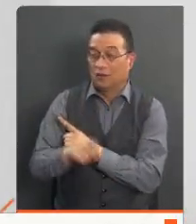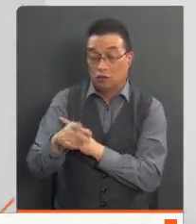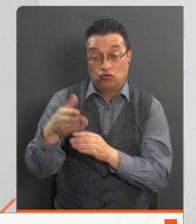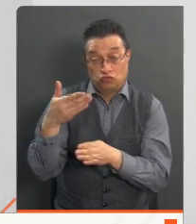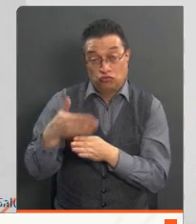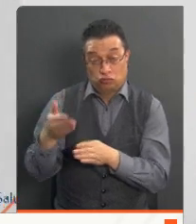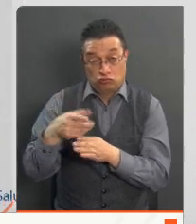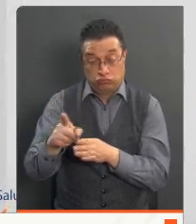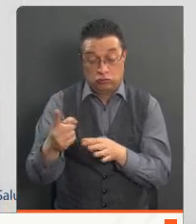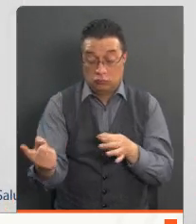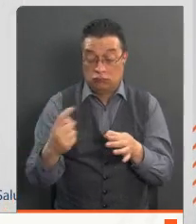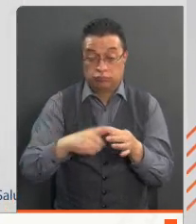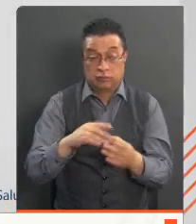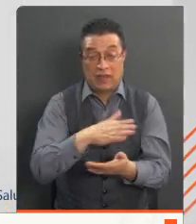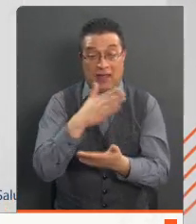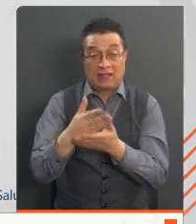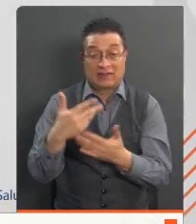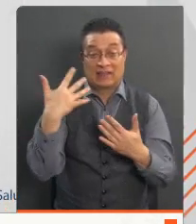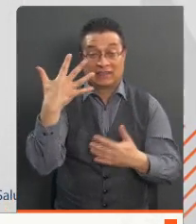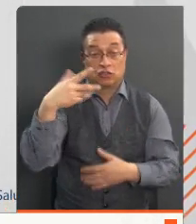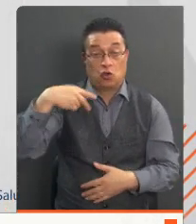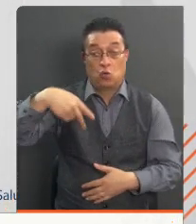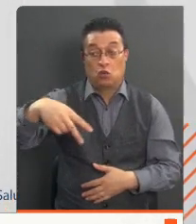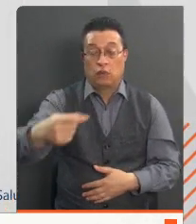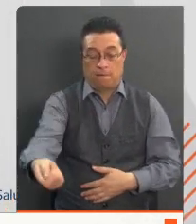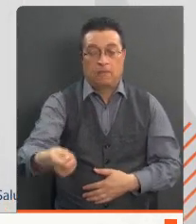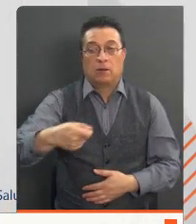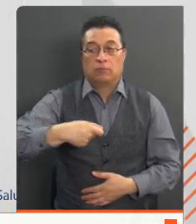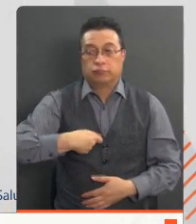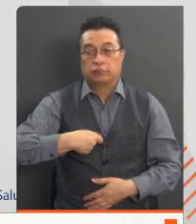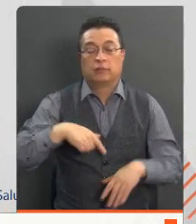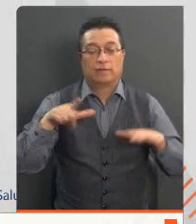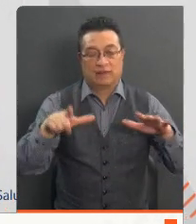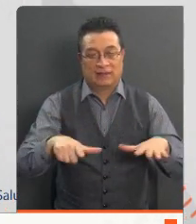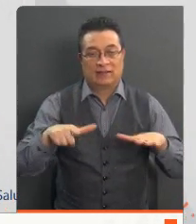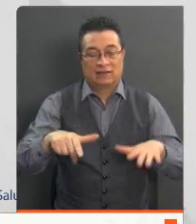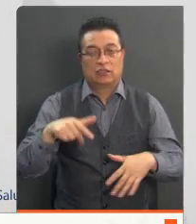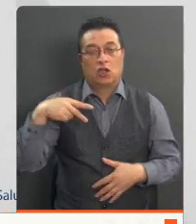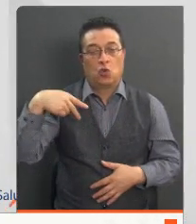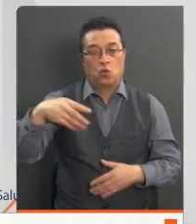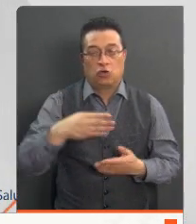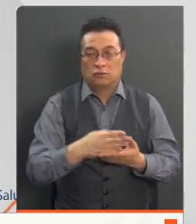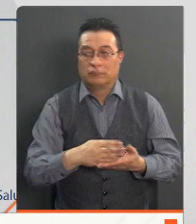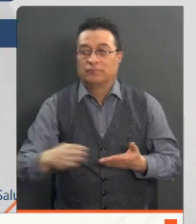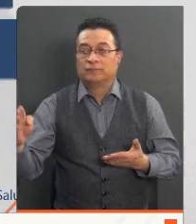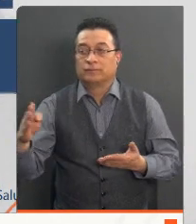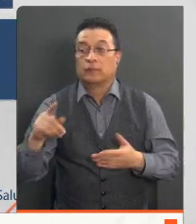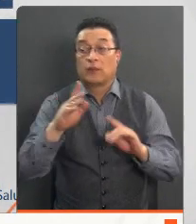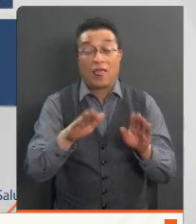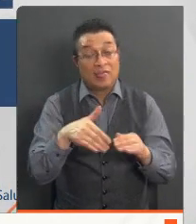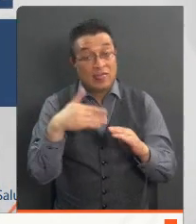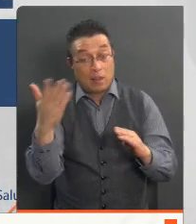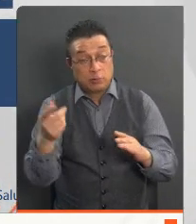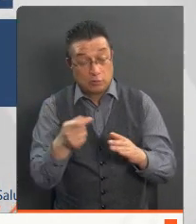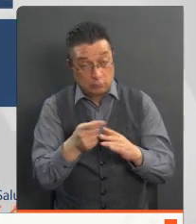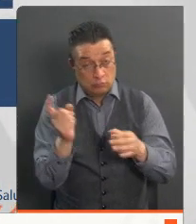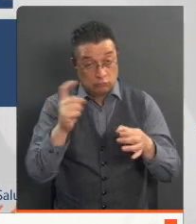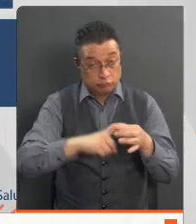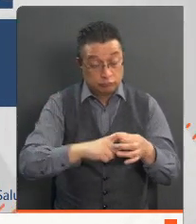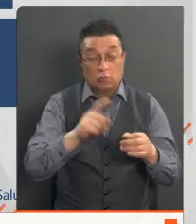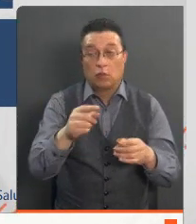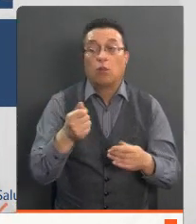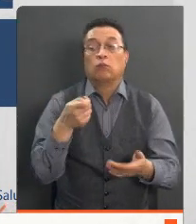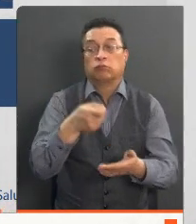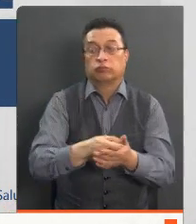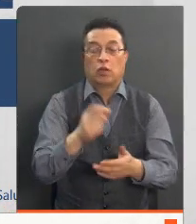se inscriban hasta el 5 de junio recibirán el pago desde el 17 de junio. Quienes lo hagan después tendrán el monto a partir